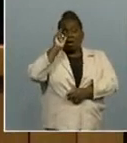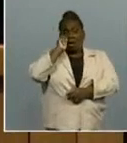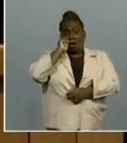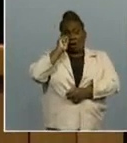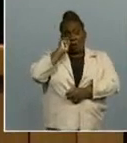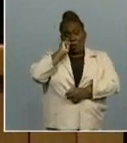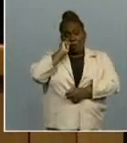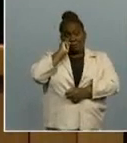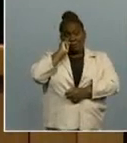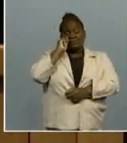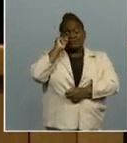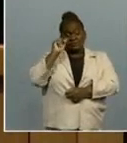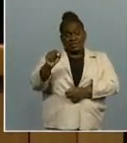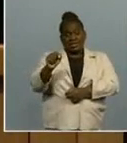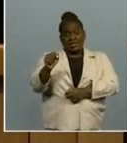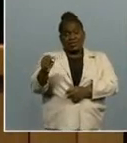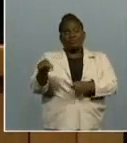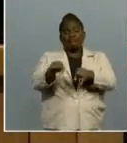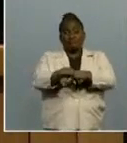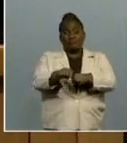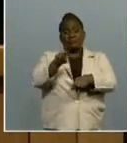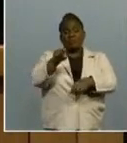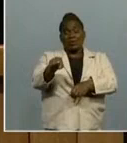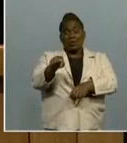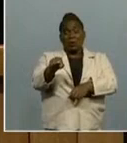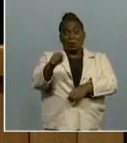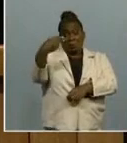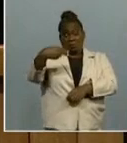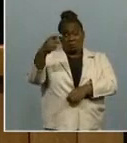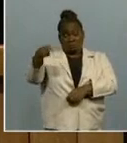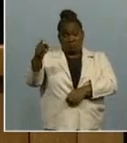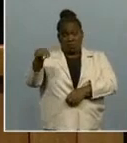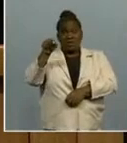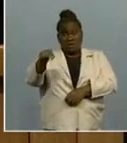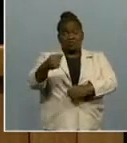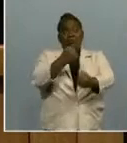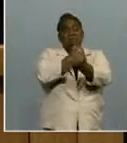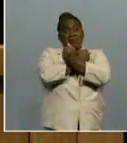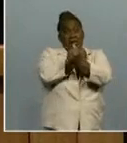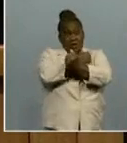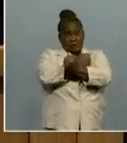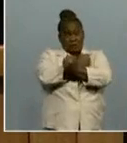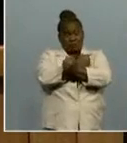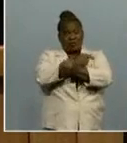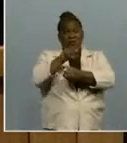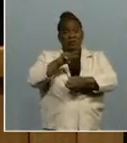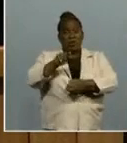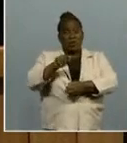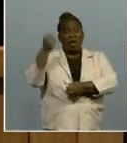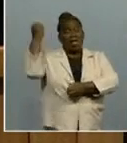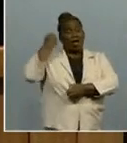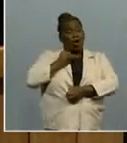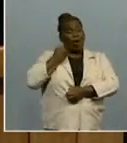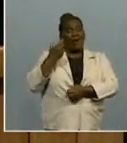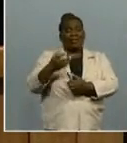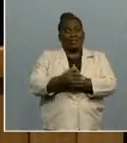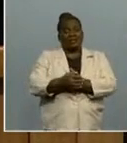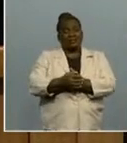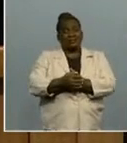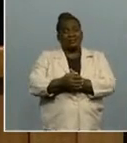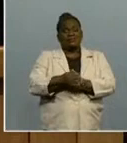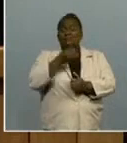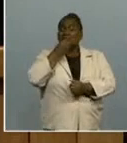como especie esa es la guerra más peligrosa pero también la más cobarde no podemos desconocer